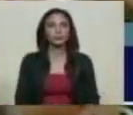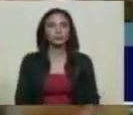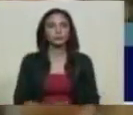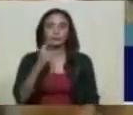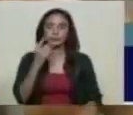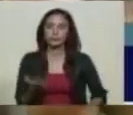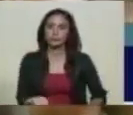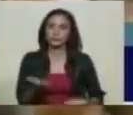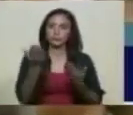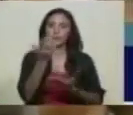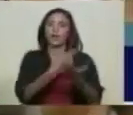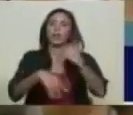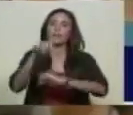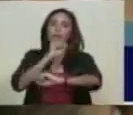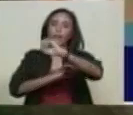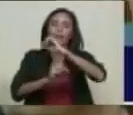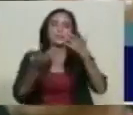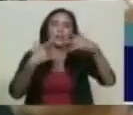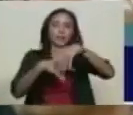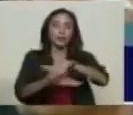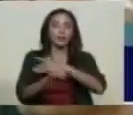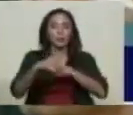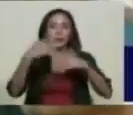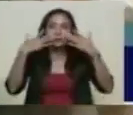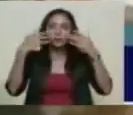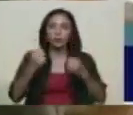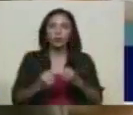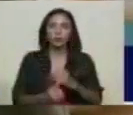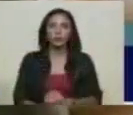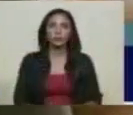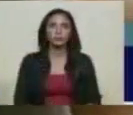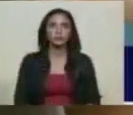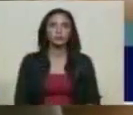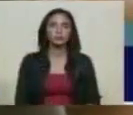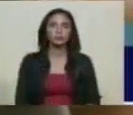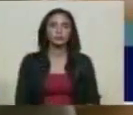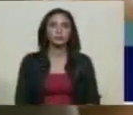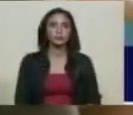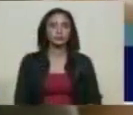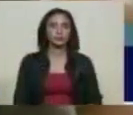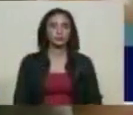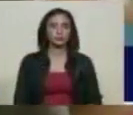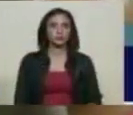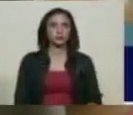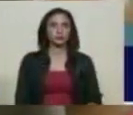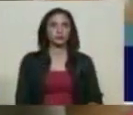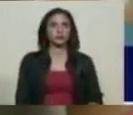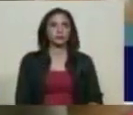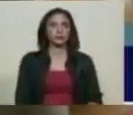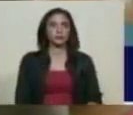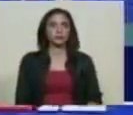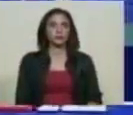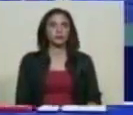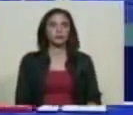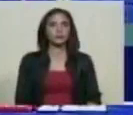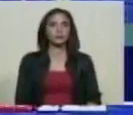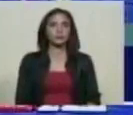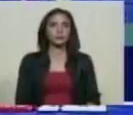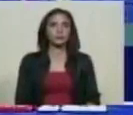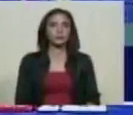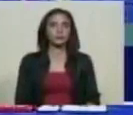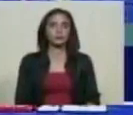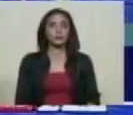comisionado de Defensa Integral y Seguridad Ciudadana, que está unido para la tarea